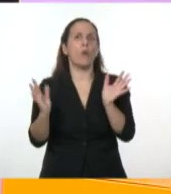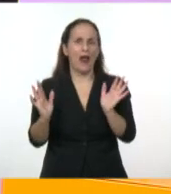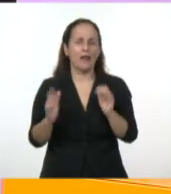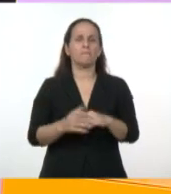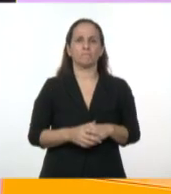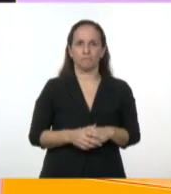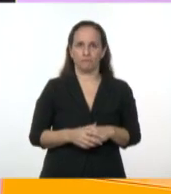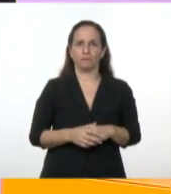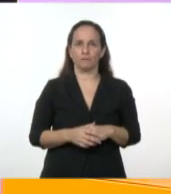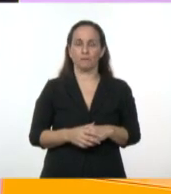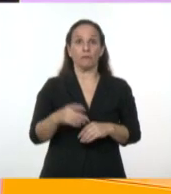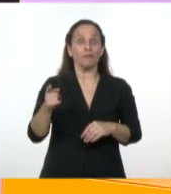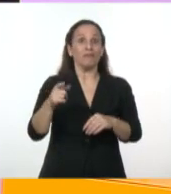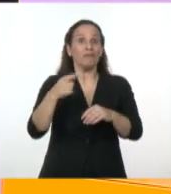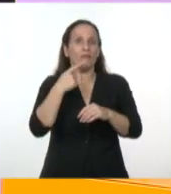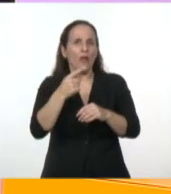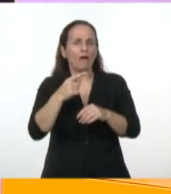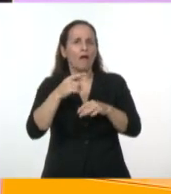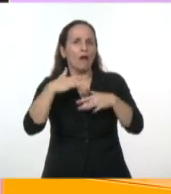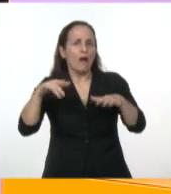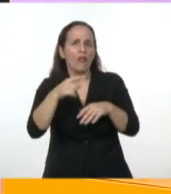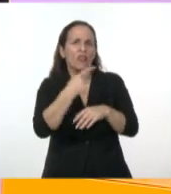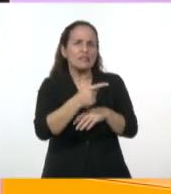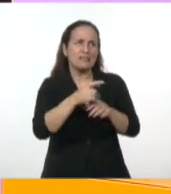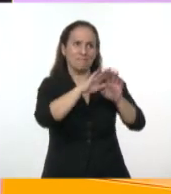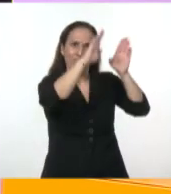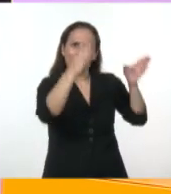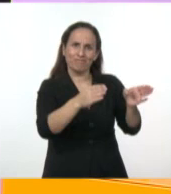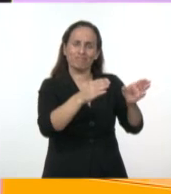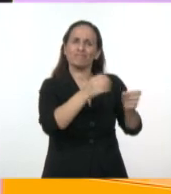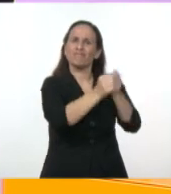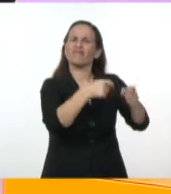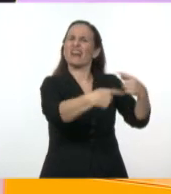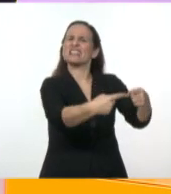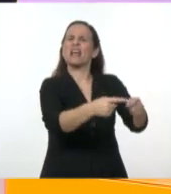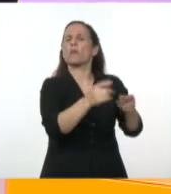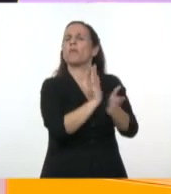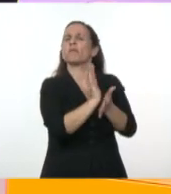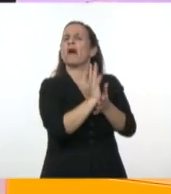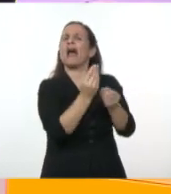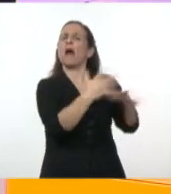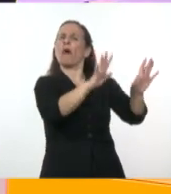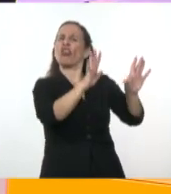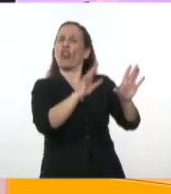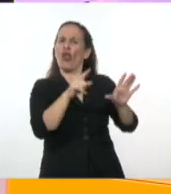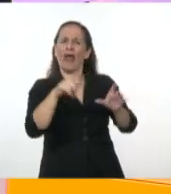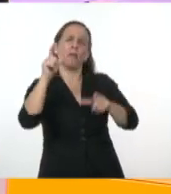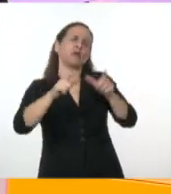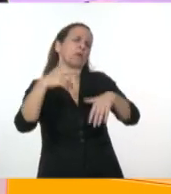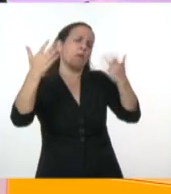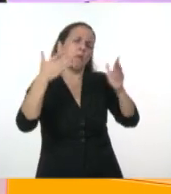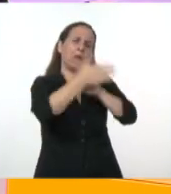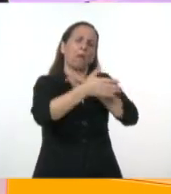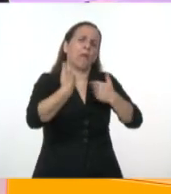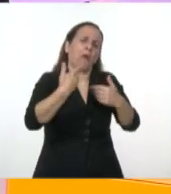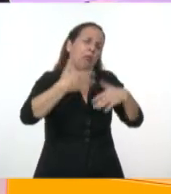es que la planta de reciclaje está abandonada, que entra cualquiera, que la forma en que se están